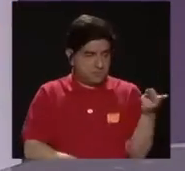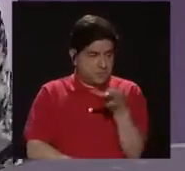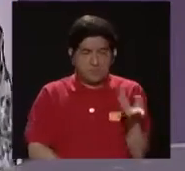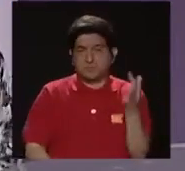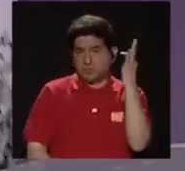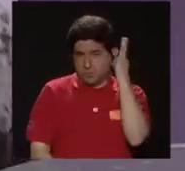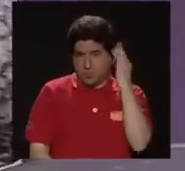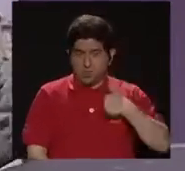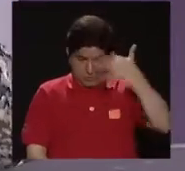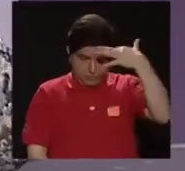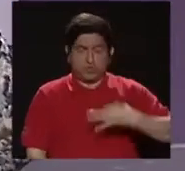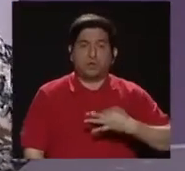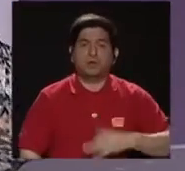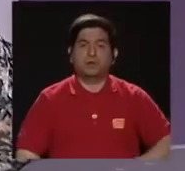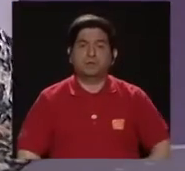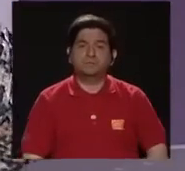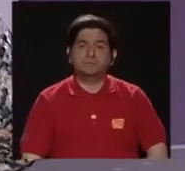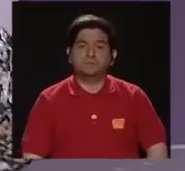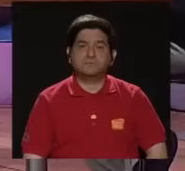mujeres, a mi modo de ver.